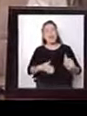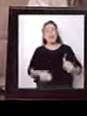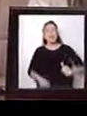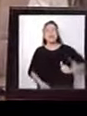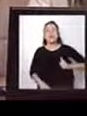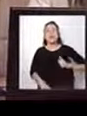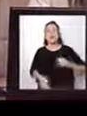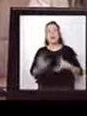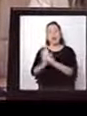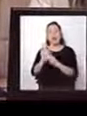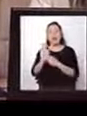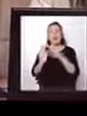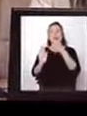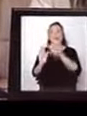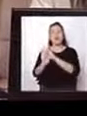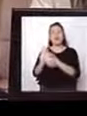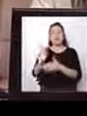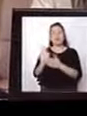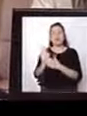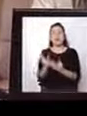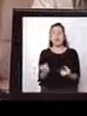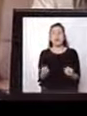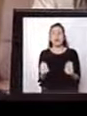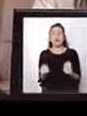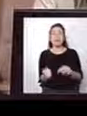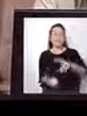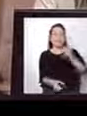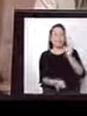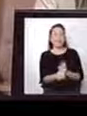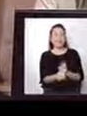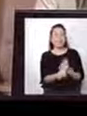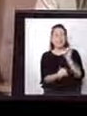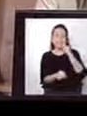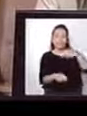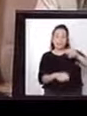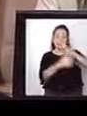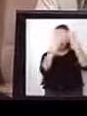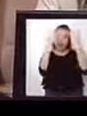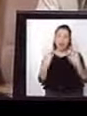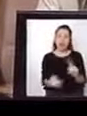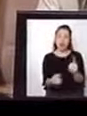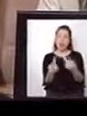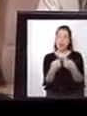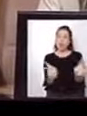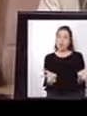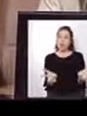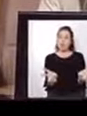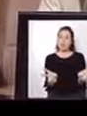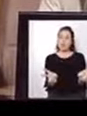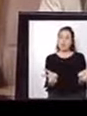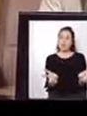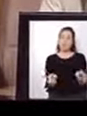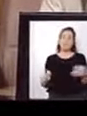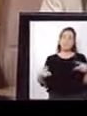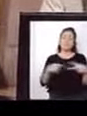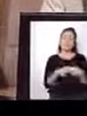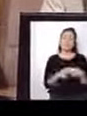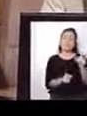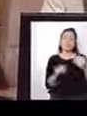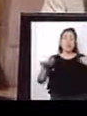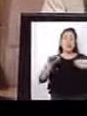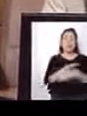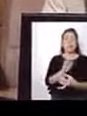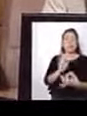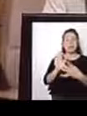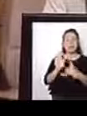constitución. Necesitamos que los delincuentes estén en la cárcel y no los suelten. Que se ponga freno a la migración ilegal. Que se detenga de una vez